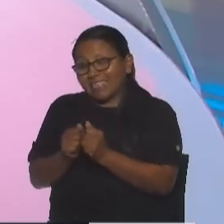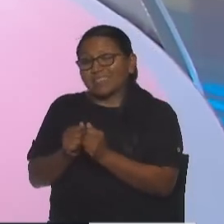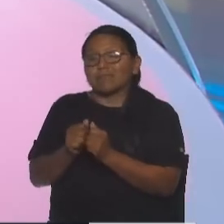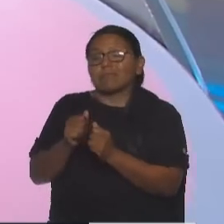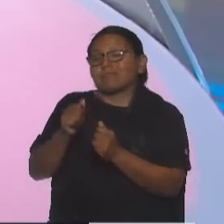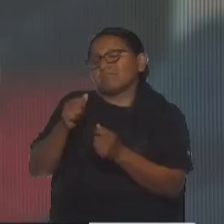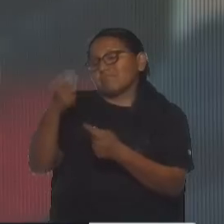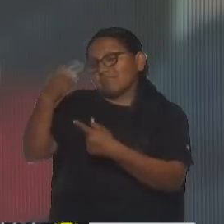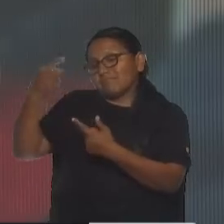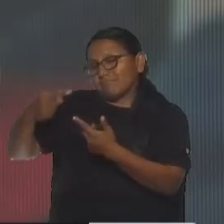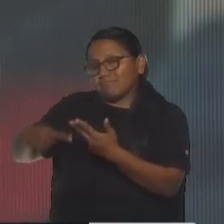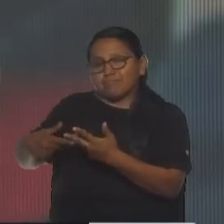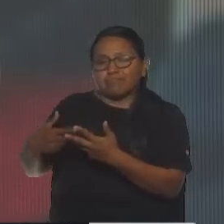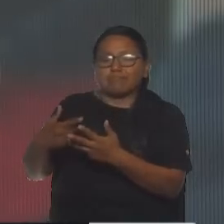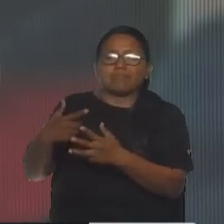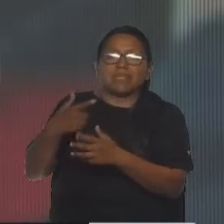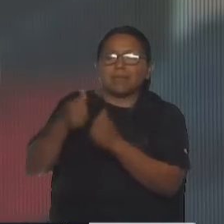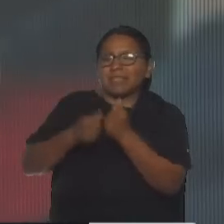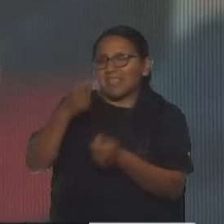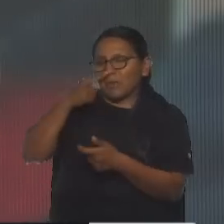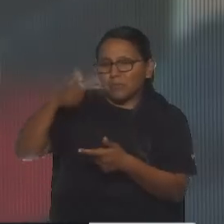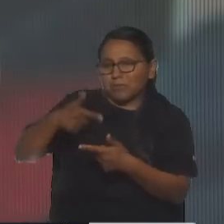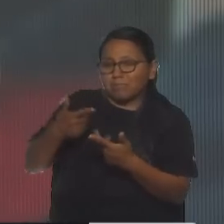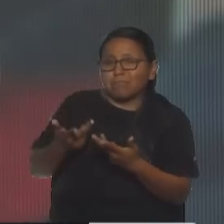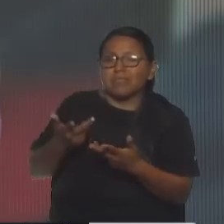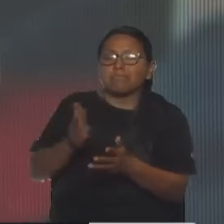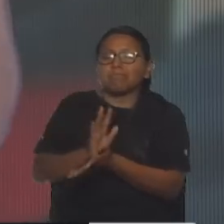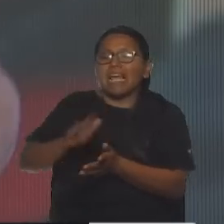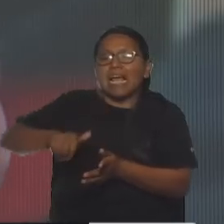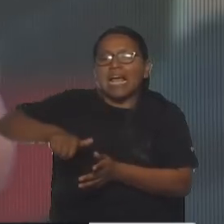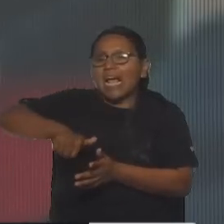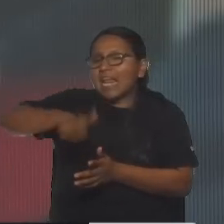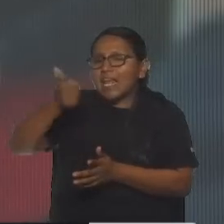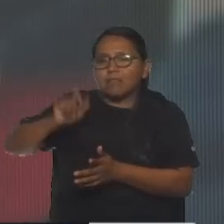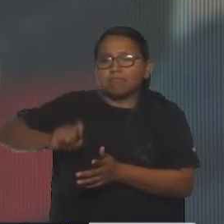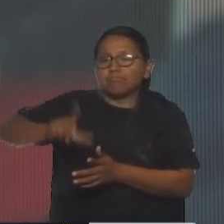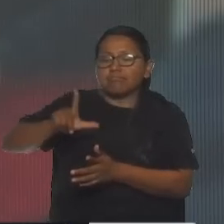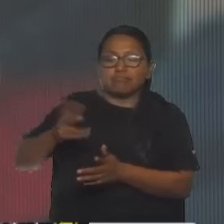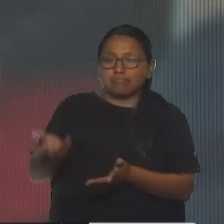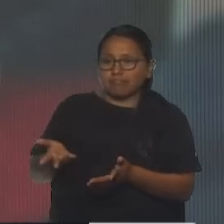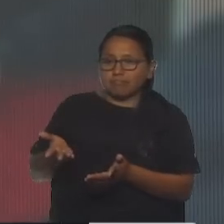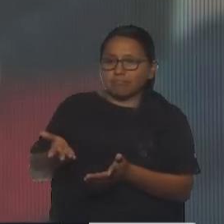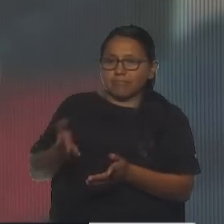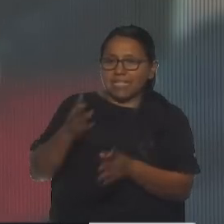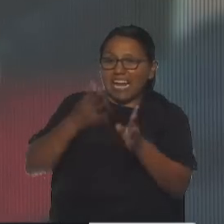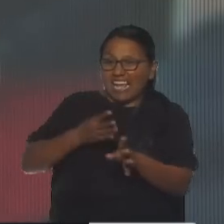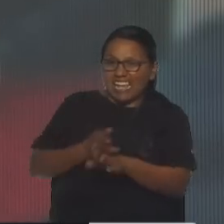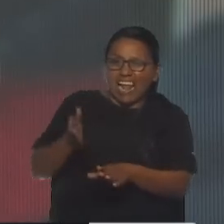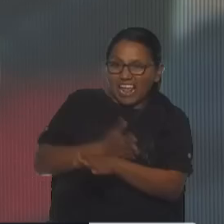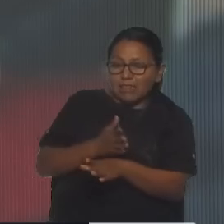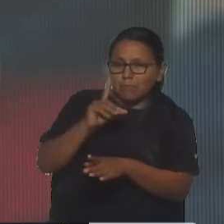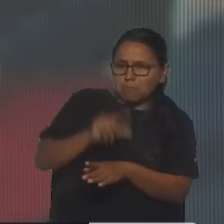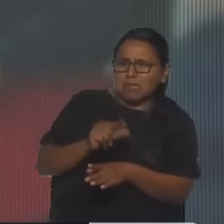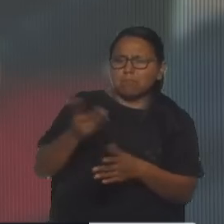Endesa, como empresas combustibles y demás, están ganando mucho más dinero que antes de la guerra. Entonces, no es real ese